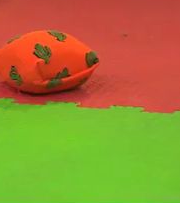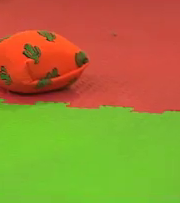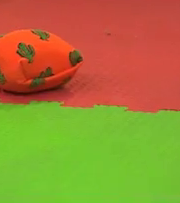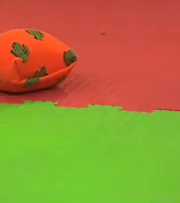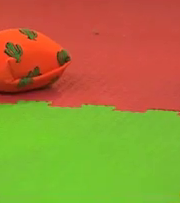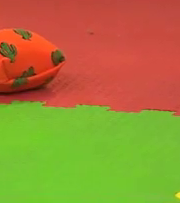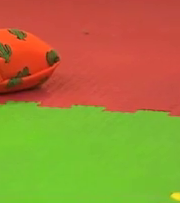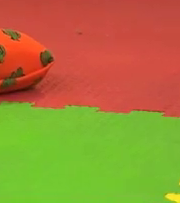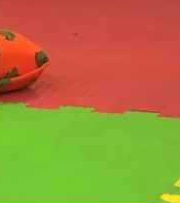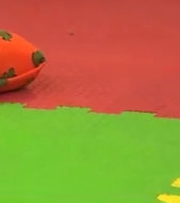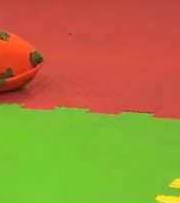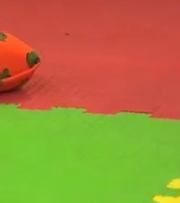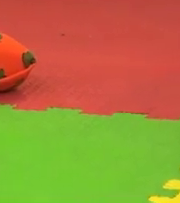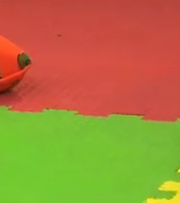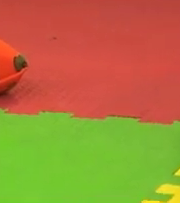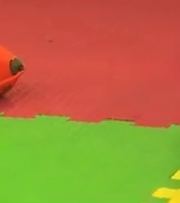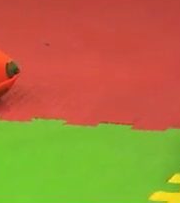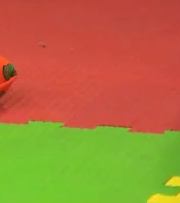cómo